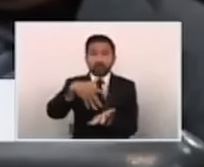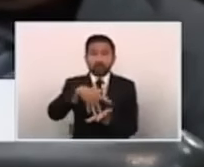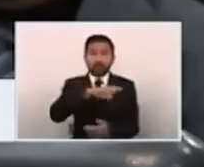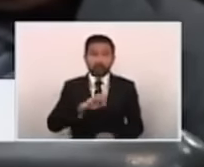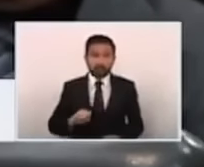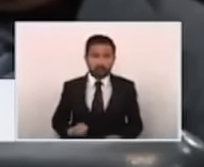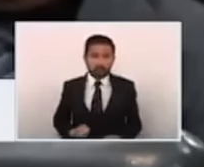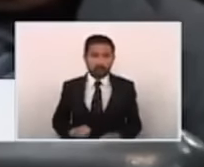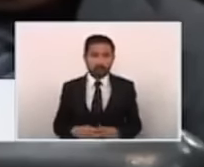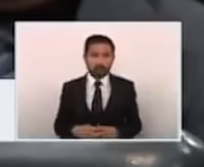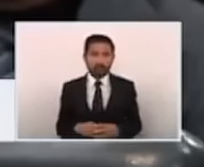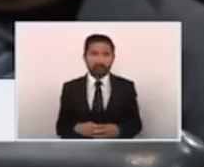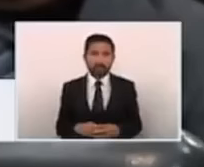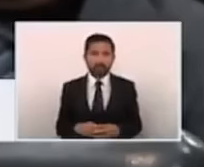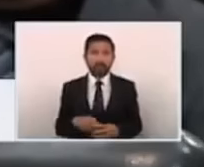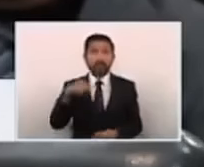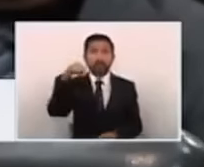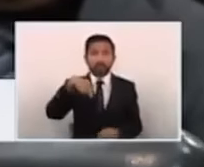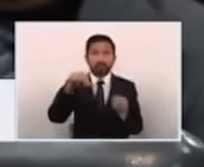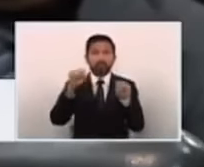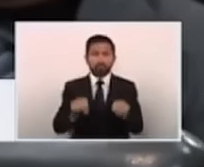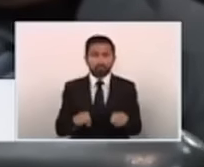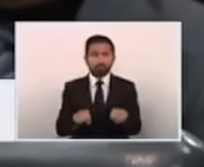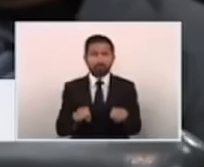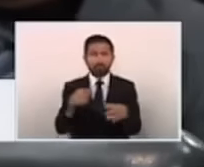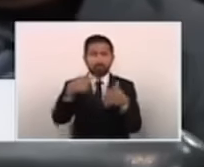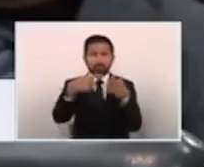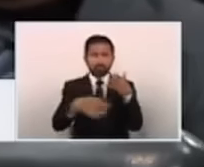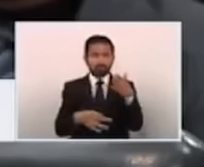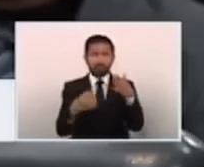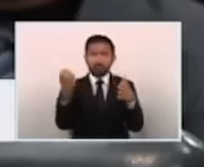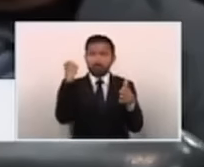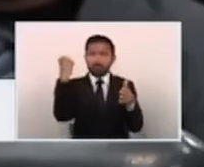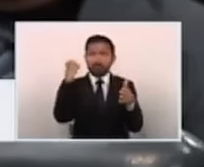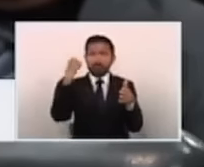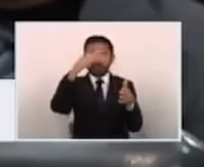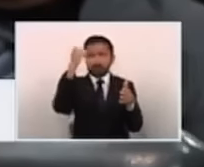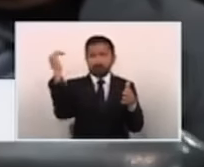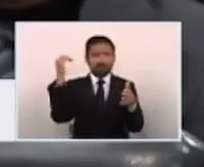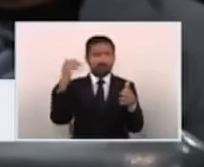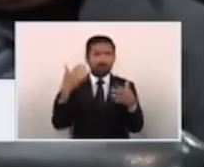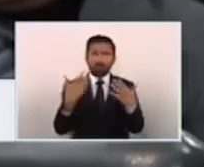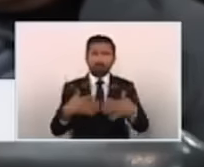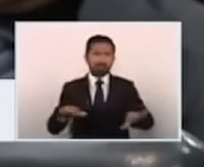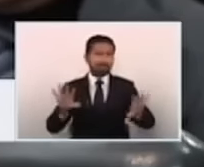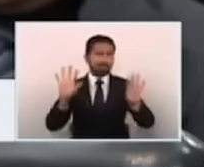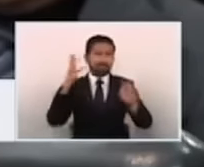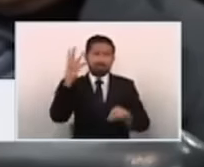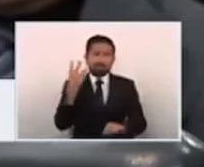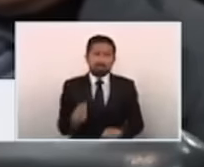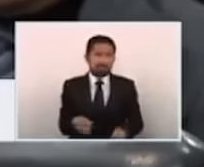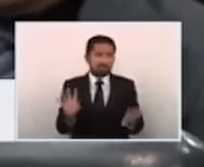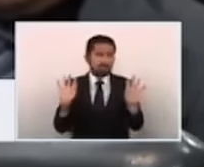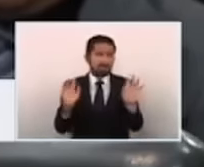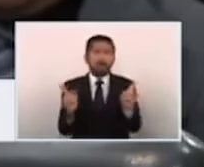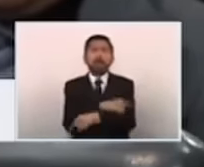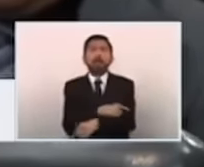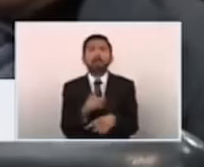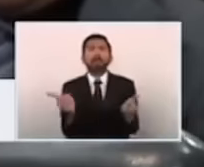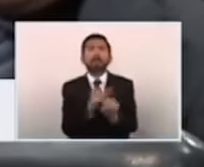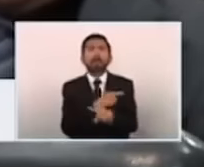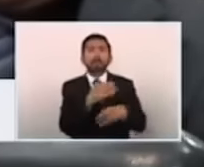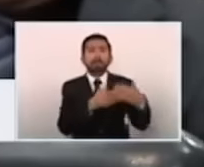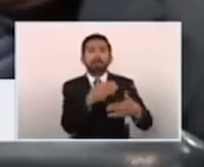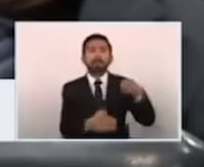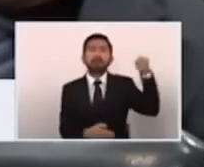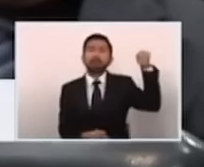salvadoreño, aquí se puede cambiar la ley más importante del país en cualquier día. Por dispensa de